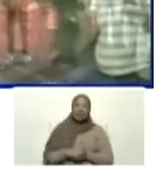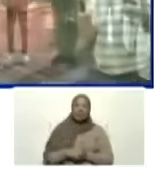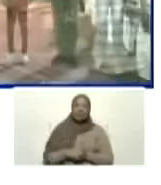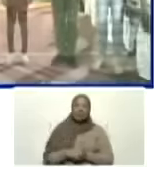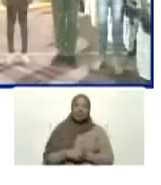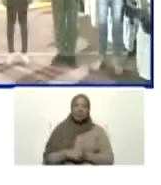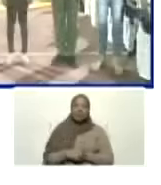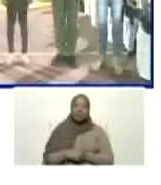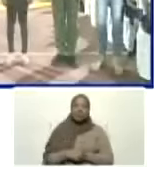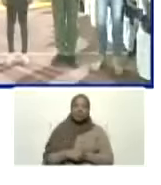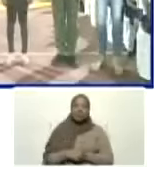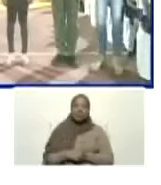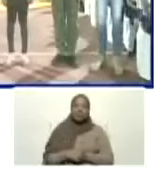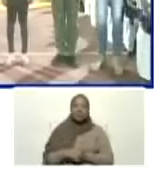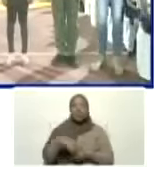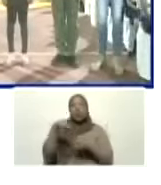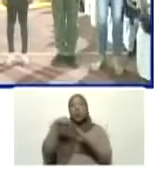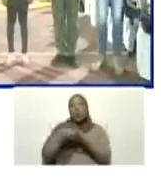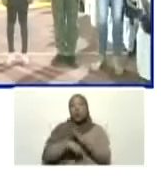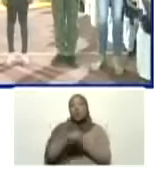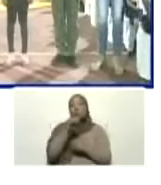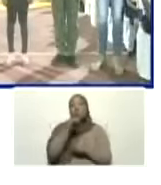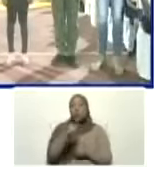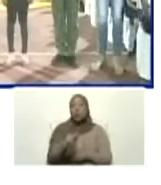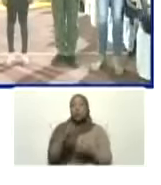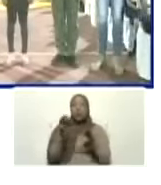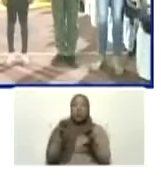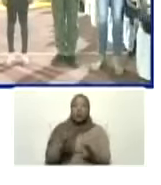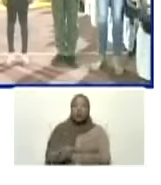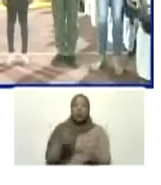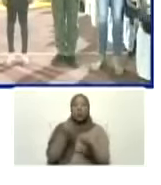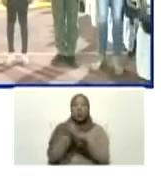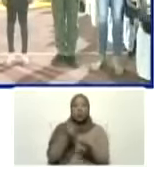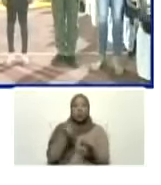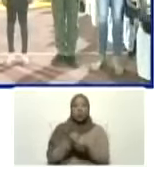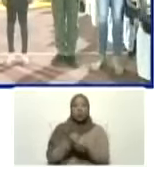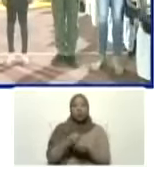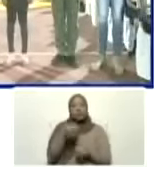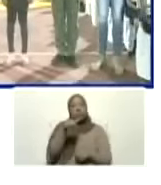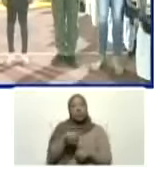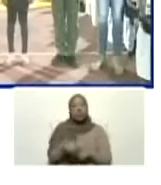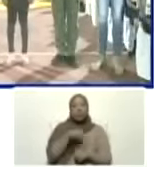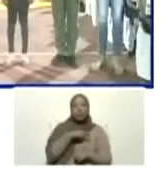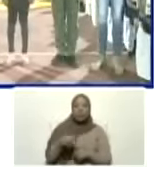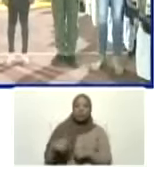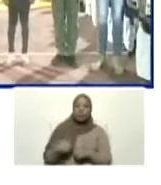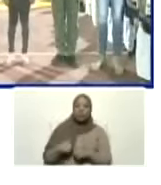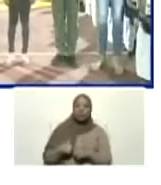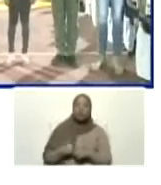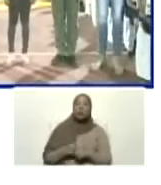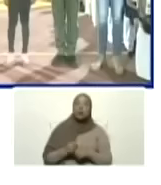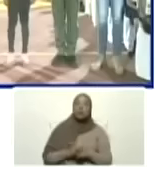pueblo de la profundidad, de las catacumbas, le digo a ustedes, que me oyen y que me ven.